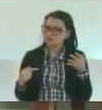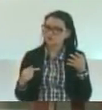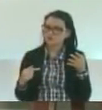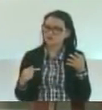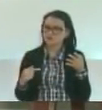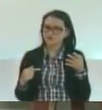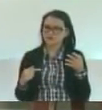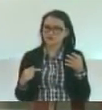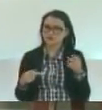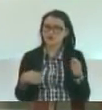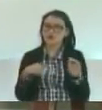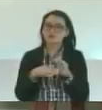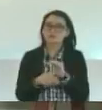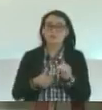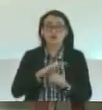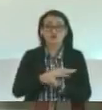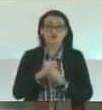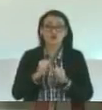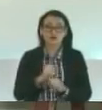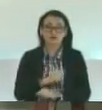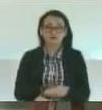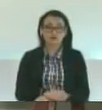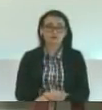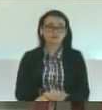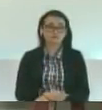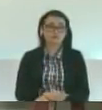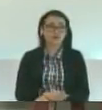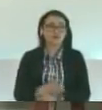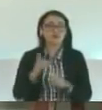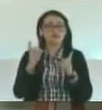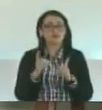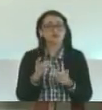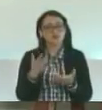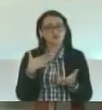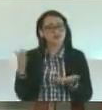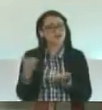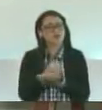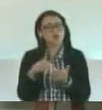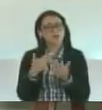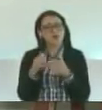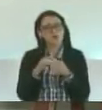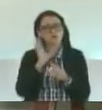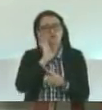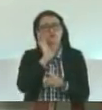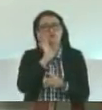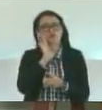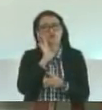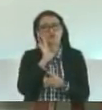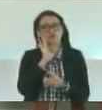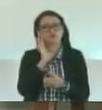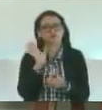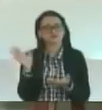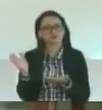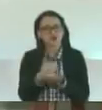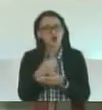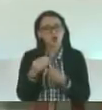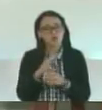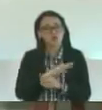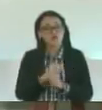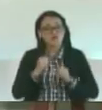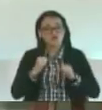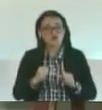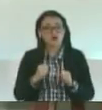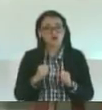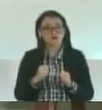para entrarle con mayor fuerza. Sabes que la decisión nuestra es combatir las mafias, y las vamos a combatir con mayor fuerza,